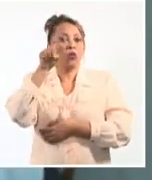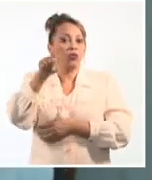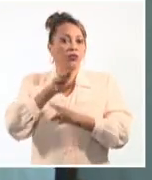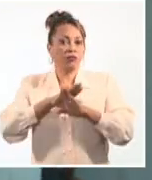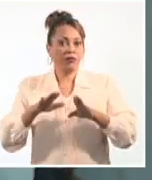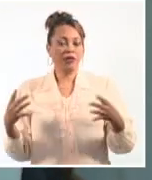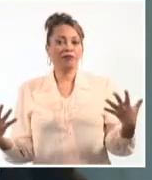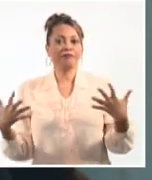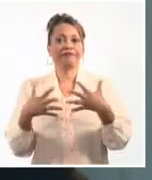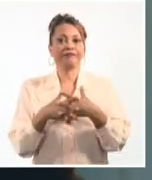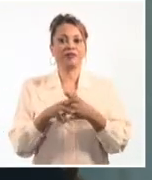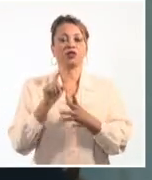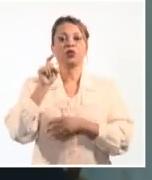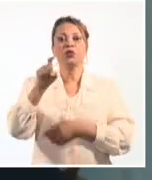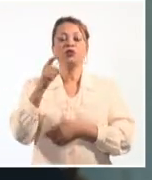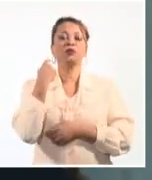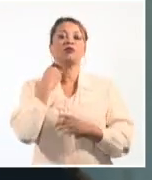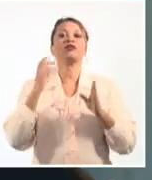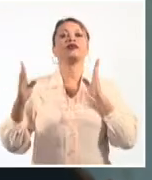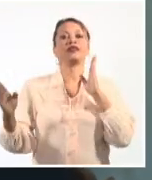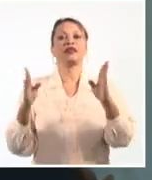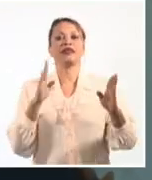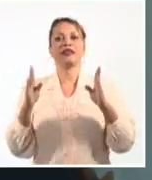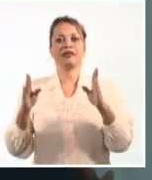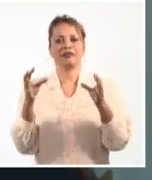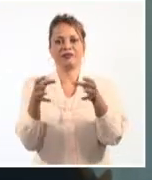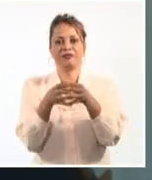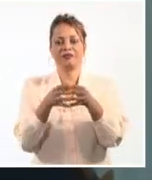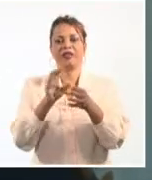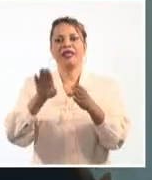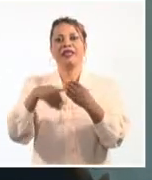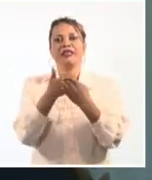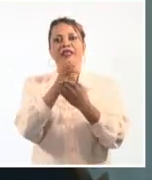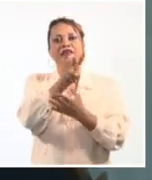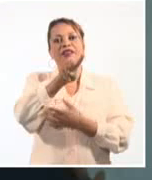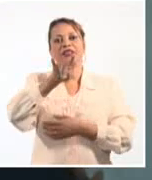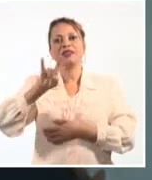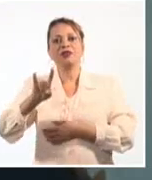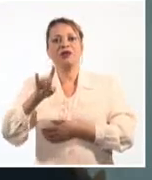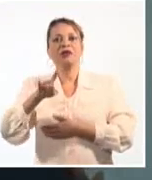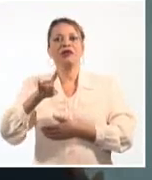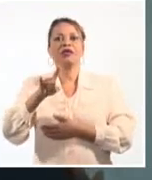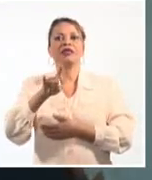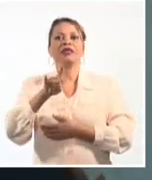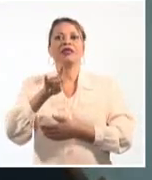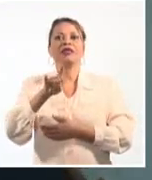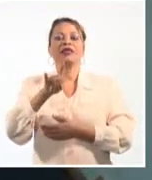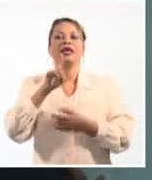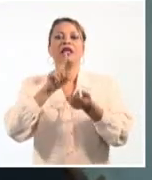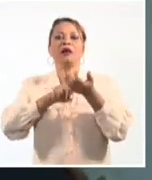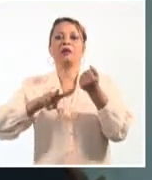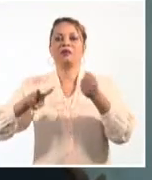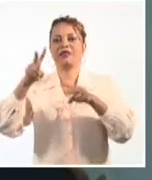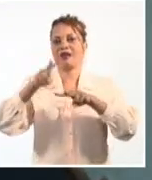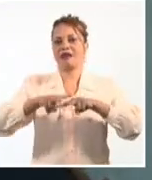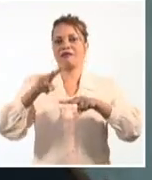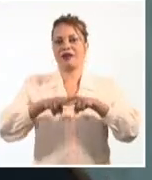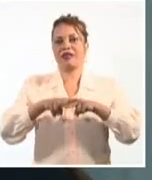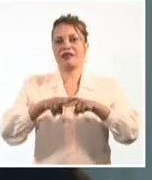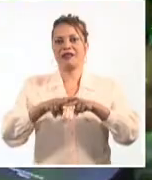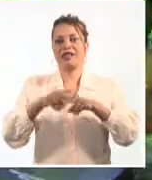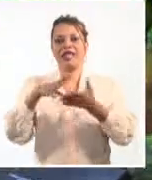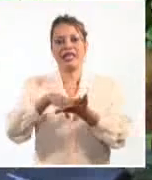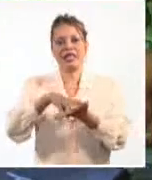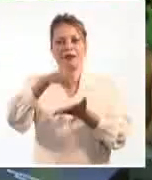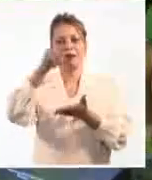con el último concierto del año de la orquesta, el 29 en la Piragua, es en la Plaza de la Piragua de